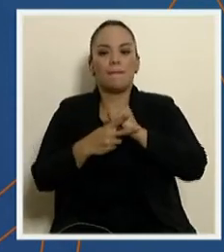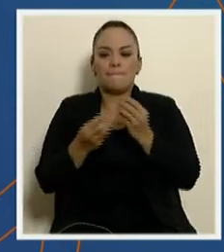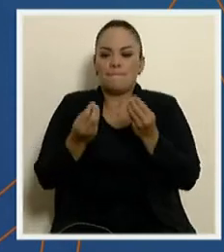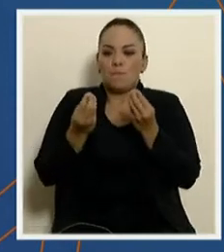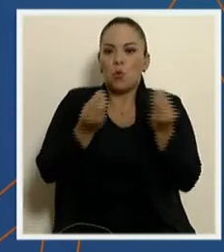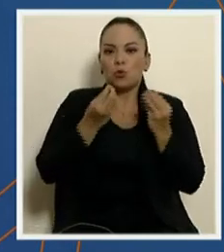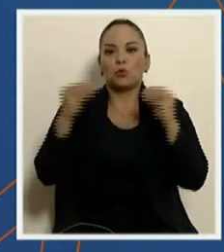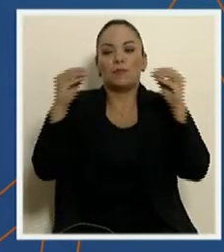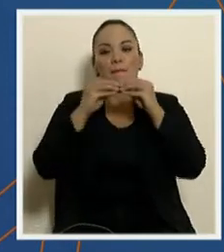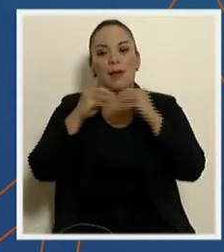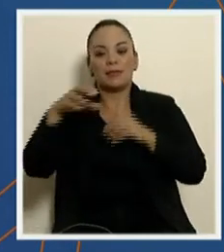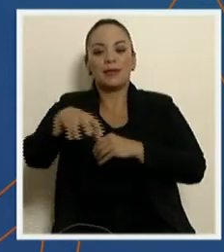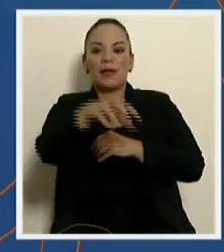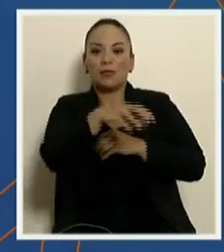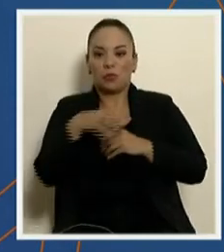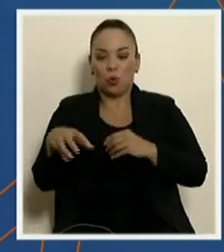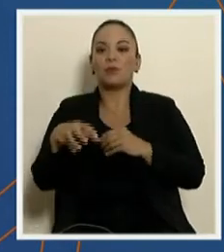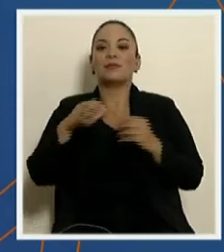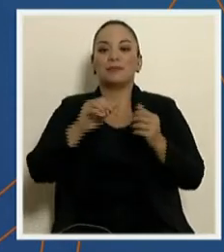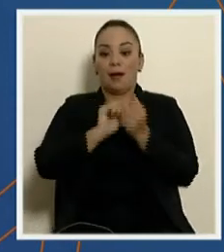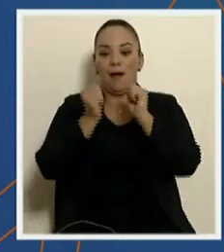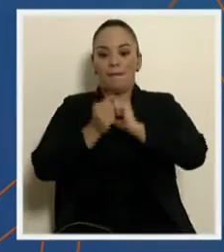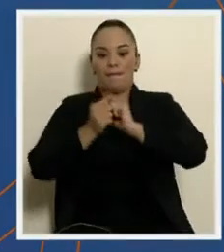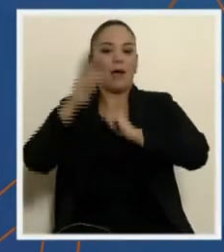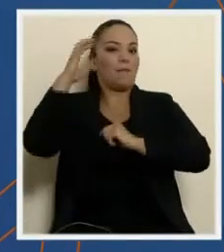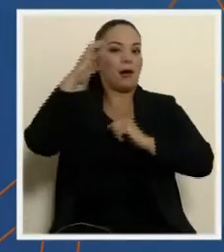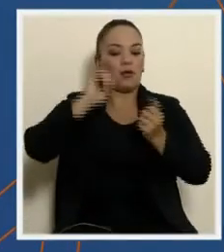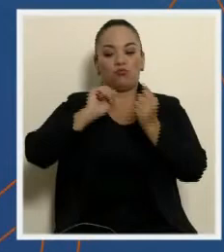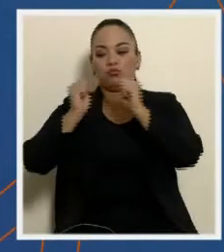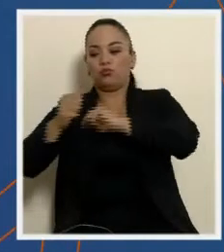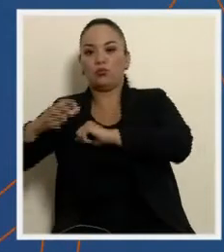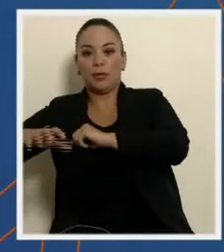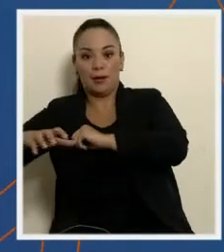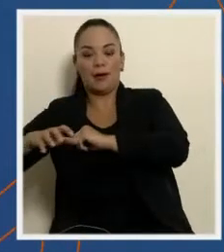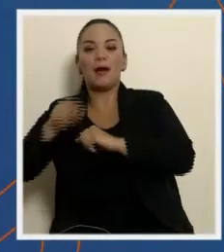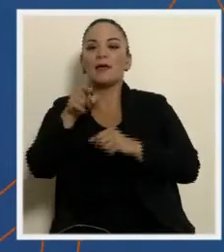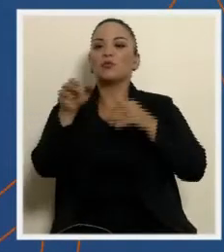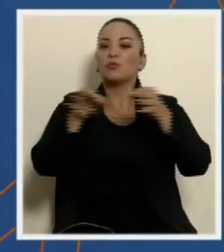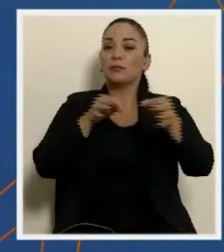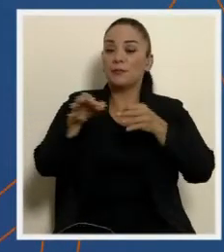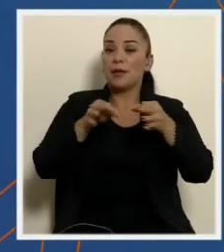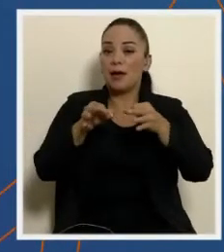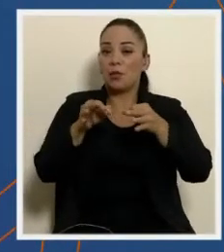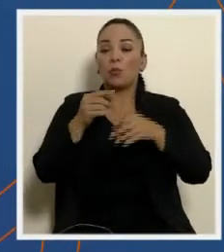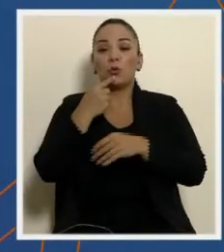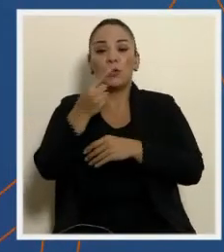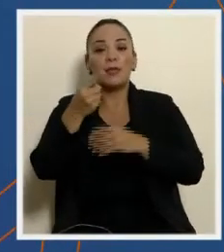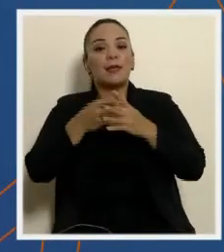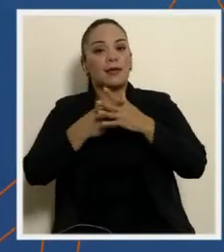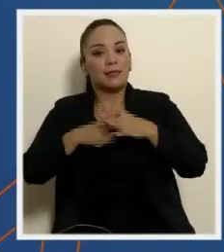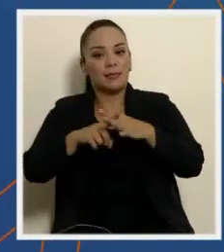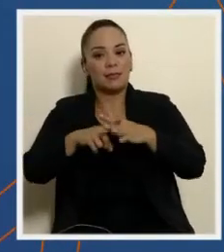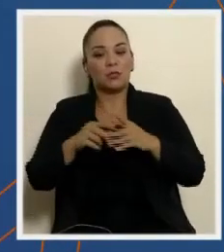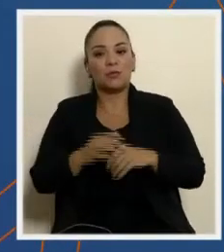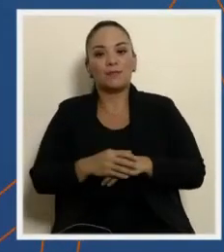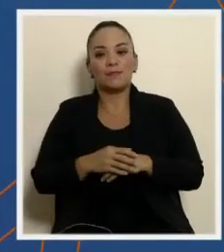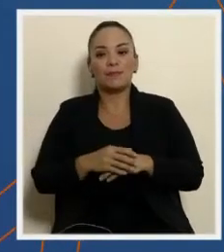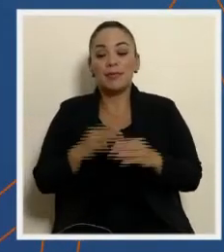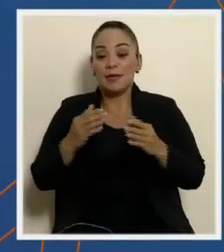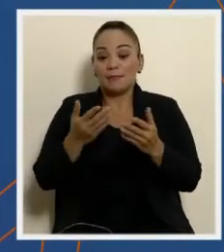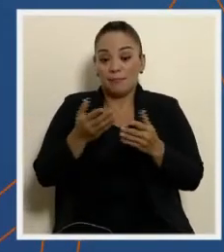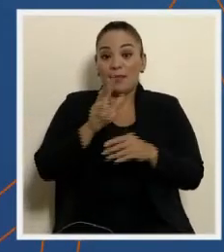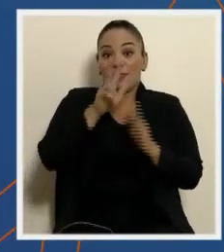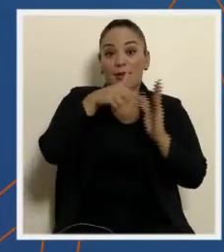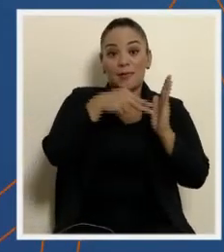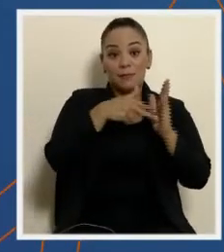semana suben a la condición de alerta naranja, y esto lo hemos explicado justamente por lo que mencioné al inicio. Llegar de